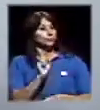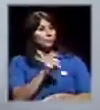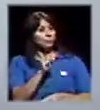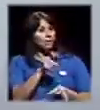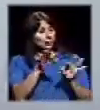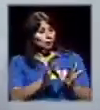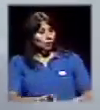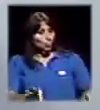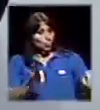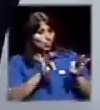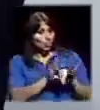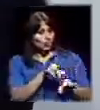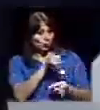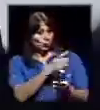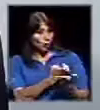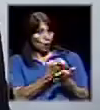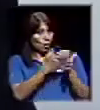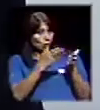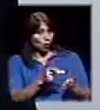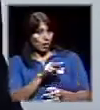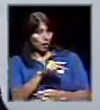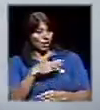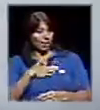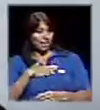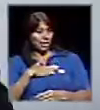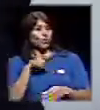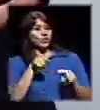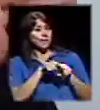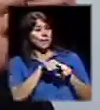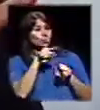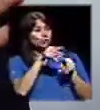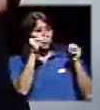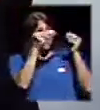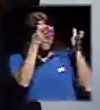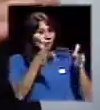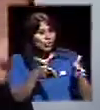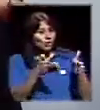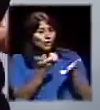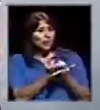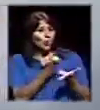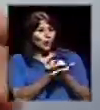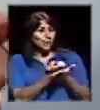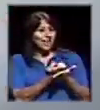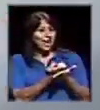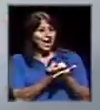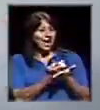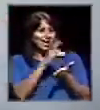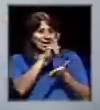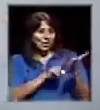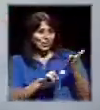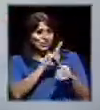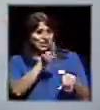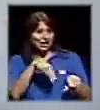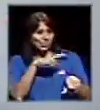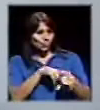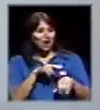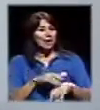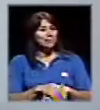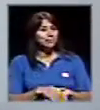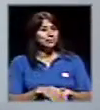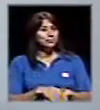colega mío, como economista también y profesor de economía en nuestra hermana, la Universidad Nacional,